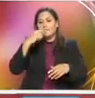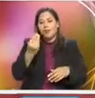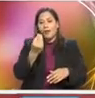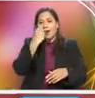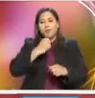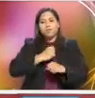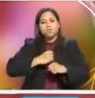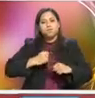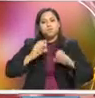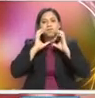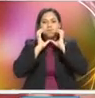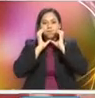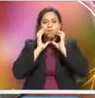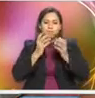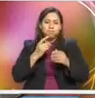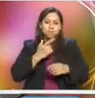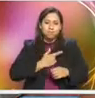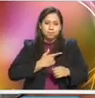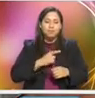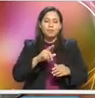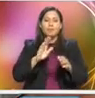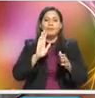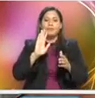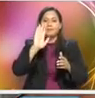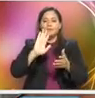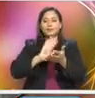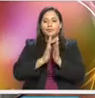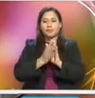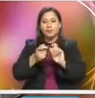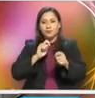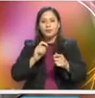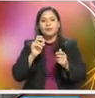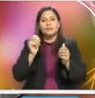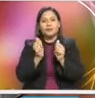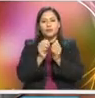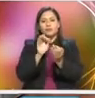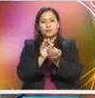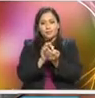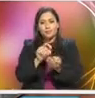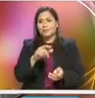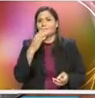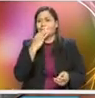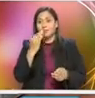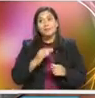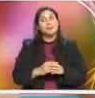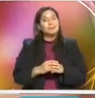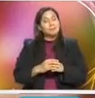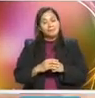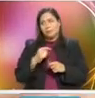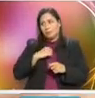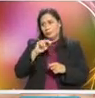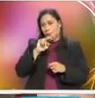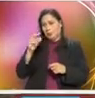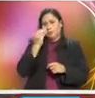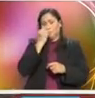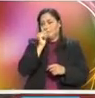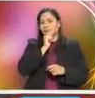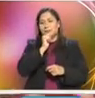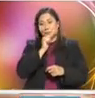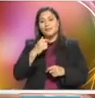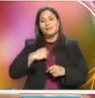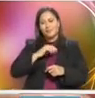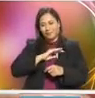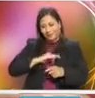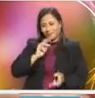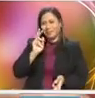gusto. Así es, el zacahuil es como entre chilaquil y tamal. Pues mira, es una delicia. Yo nunca lo he probado, la verdad es que estoy feliz de